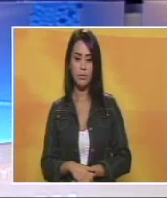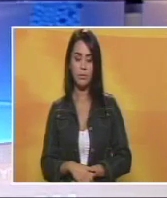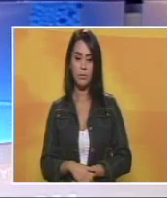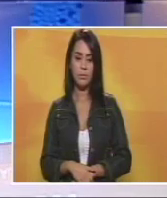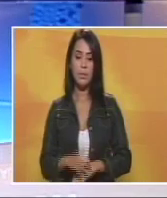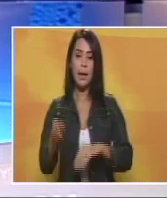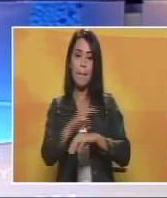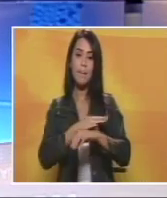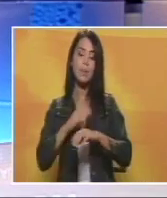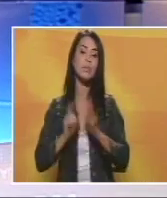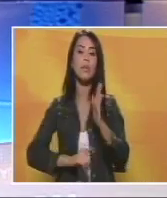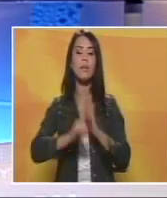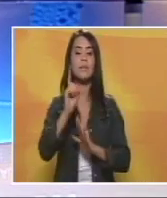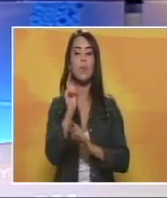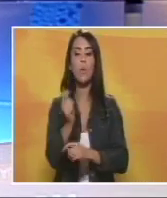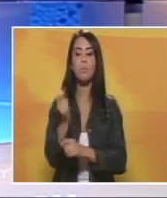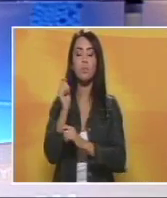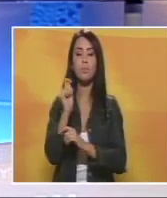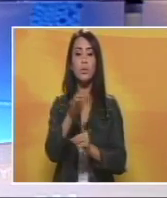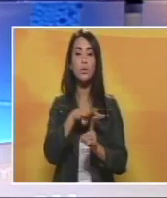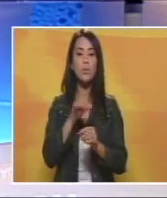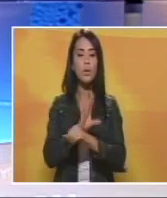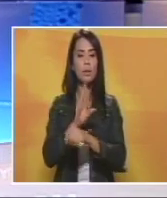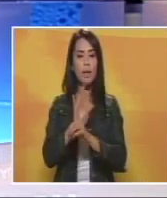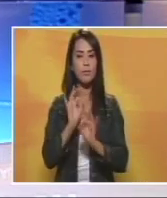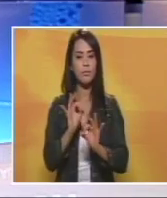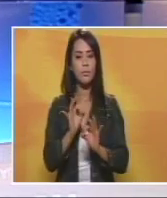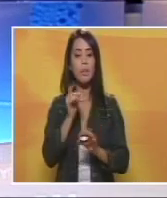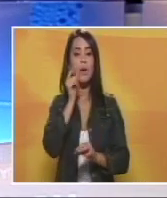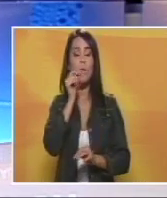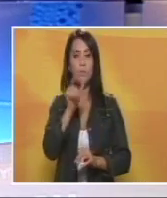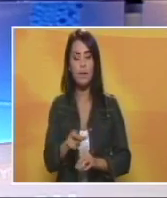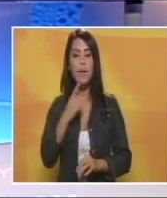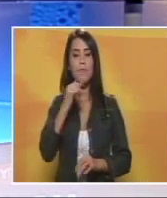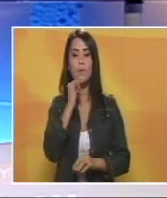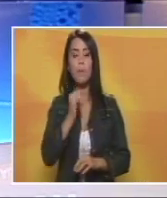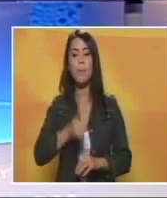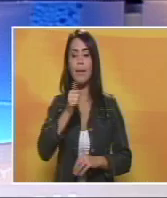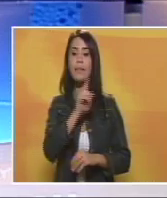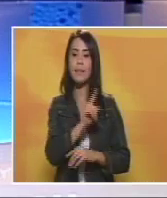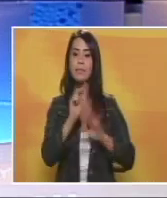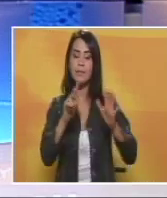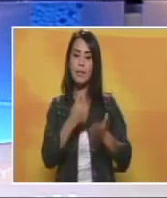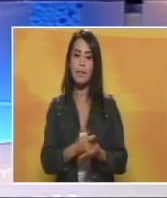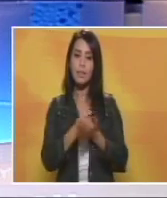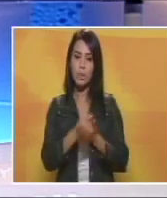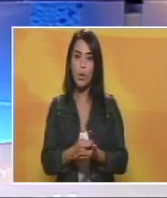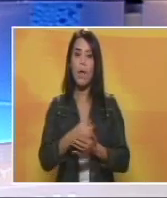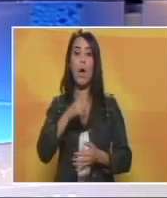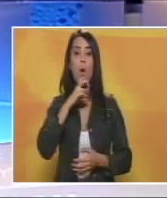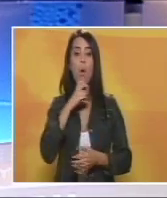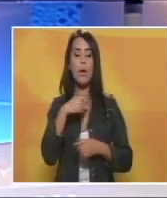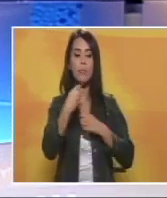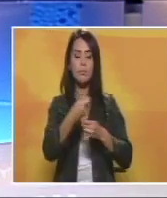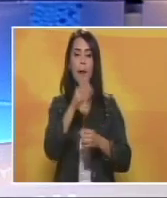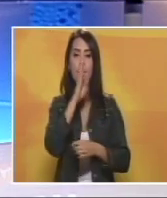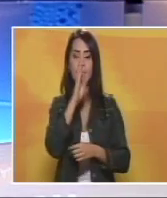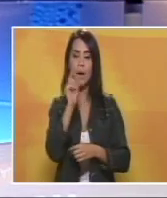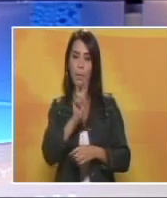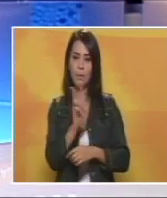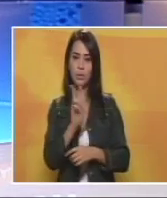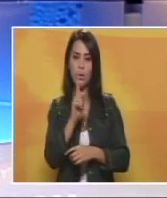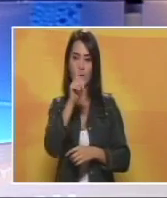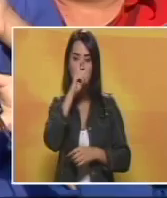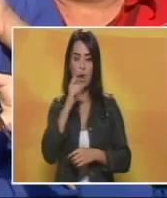El ministro del Desarrollo Minero Ecológico, Víctor Cano, informó que más de 17 toneladas de oro han sido entregadas al Banco Central de Venezuela en un año.